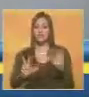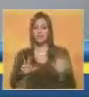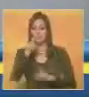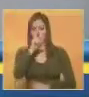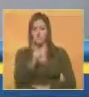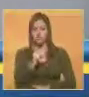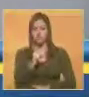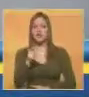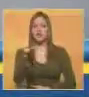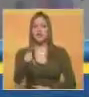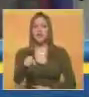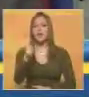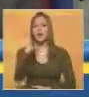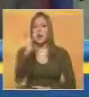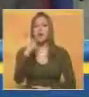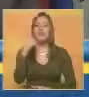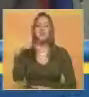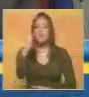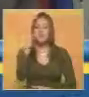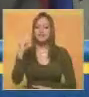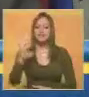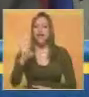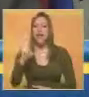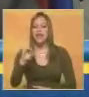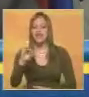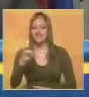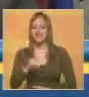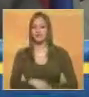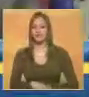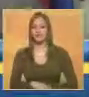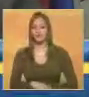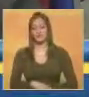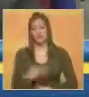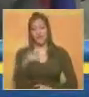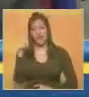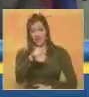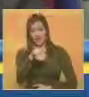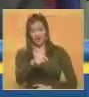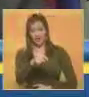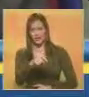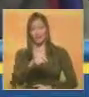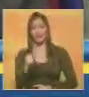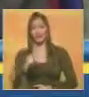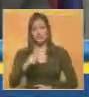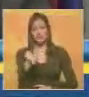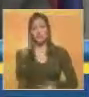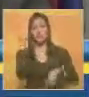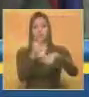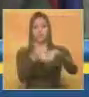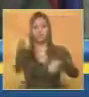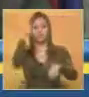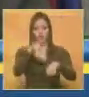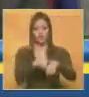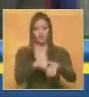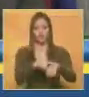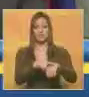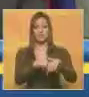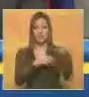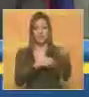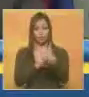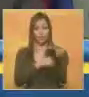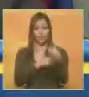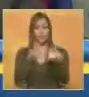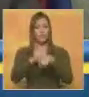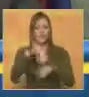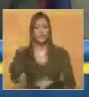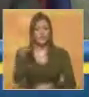edad, apodado El Cali. Aparentemente está solicitado por la Policía de Puerto Rico, debido